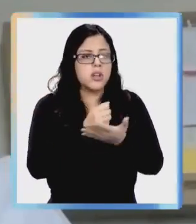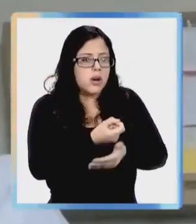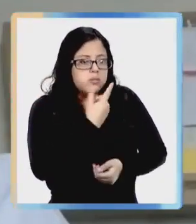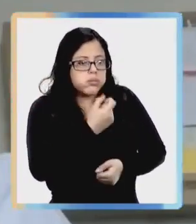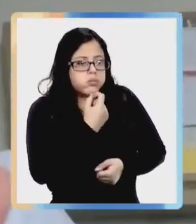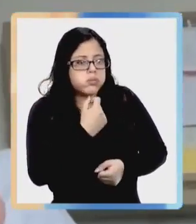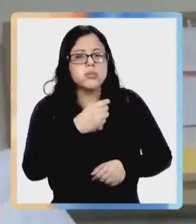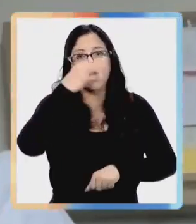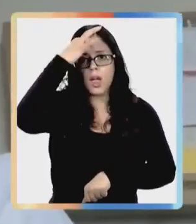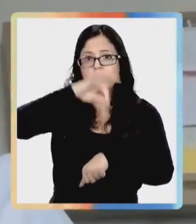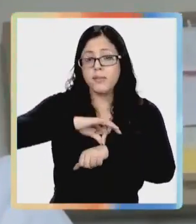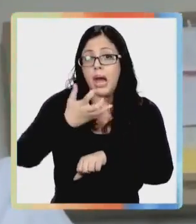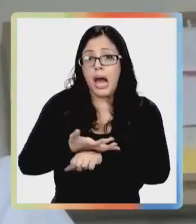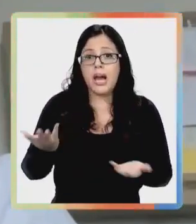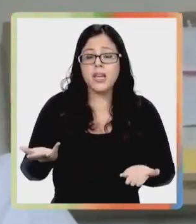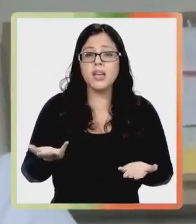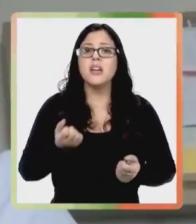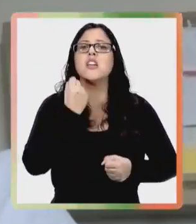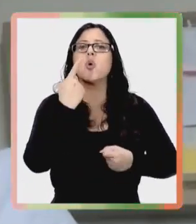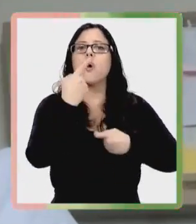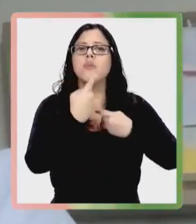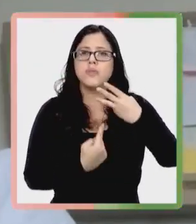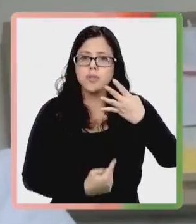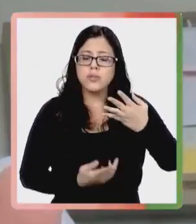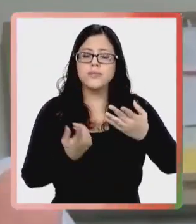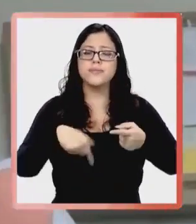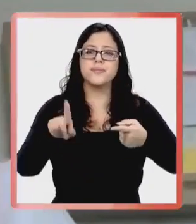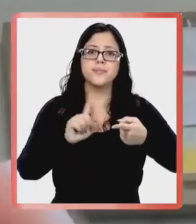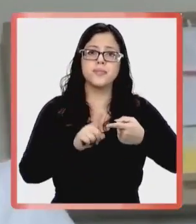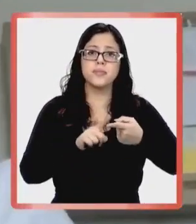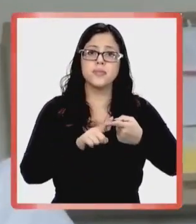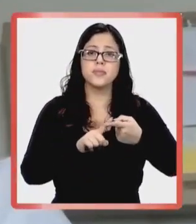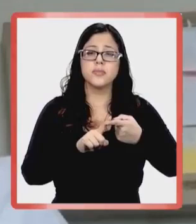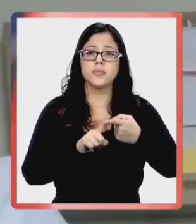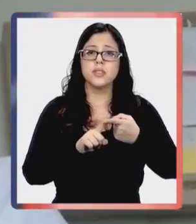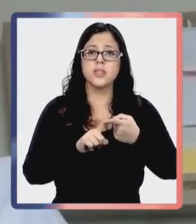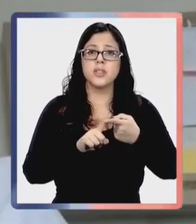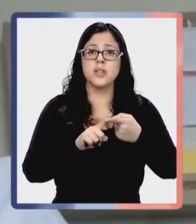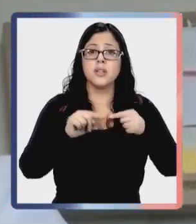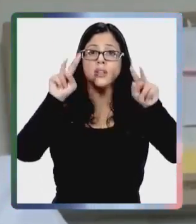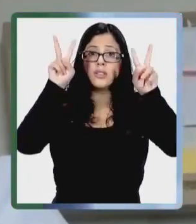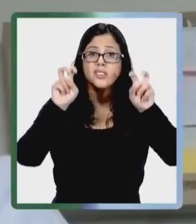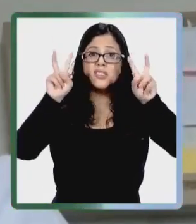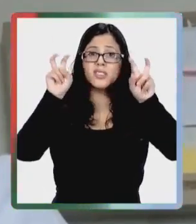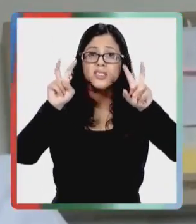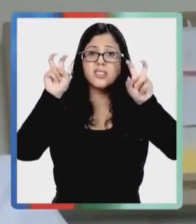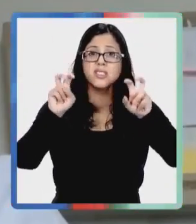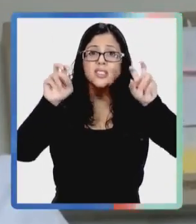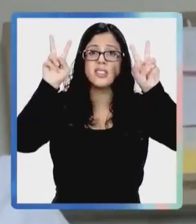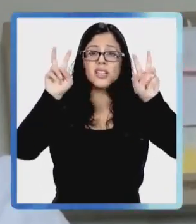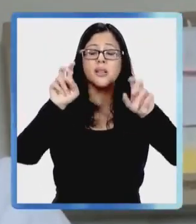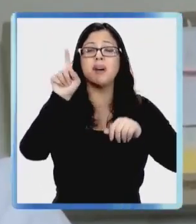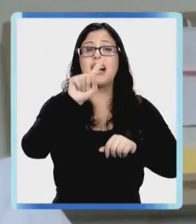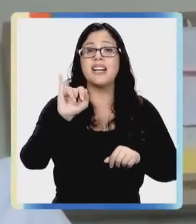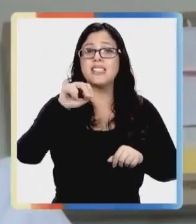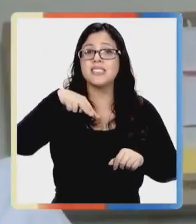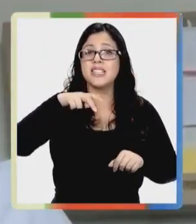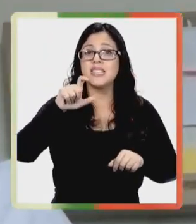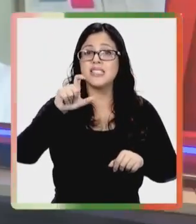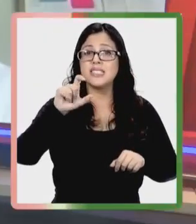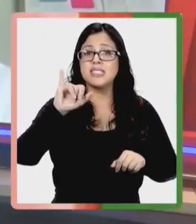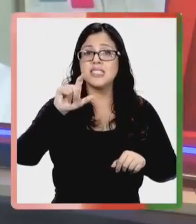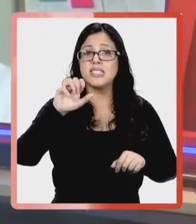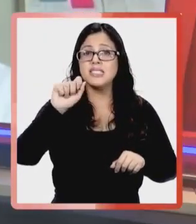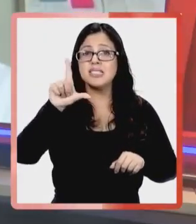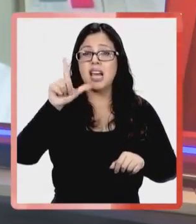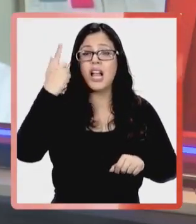correspondan cuando tenemos una enfermedad. ¿Y cuáles son los virus que andan? Bueno, ya está aparentemente pasando el respiratorio